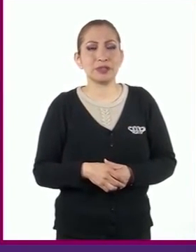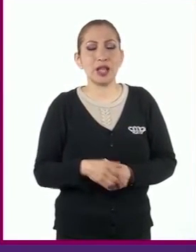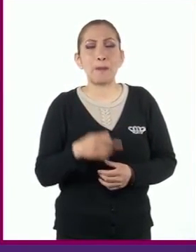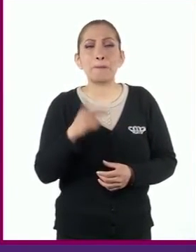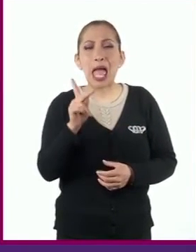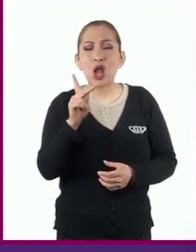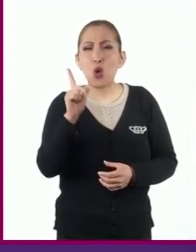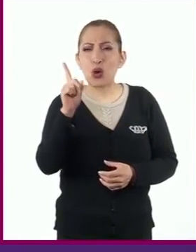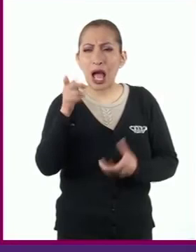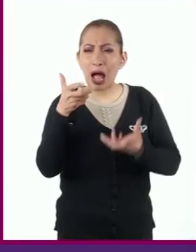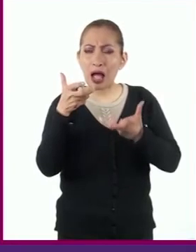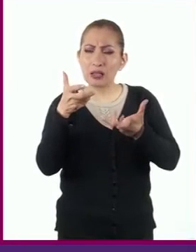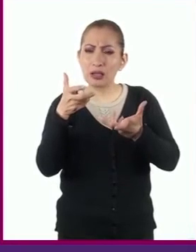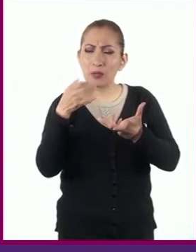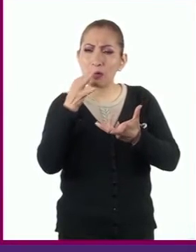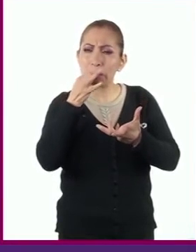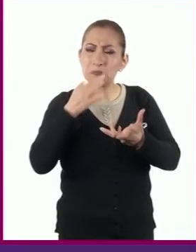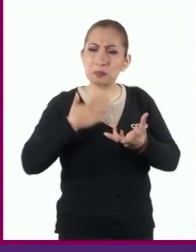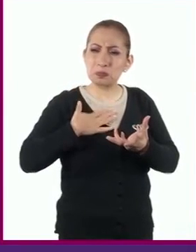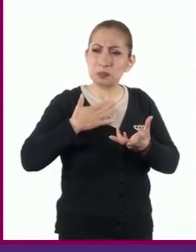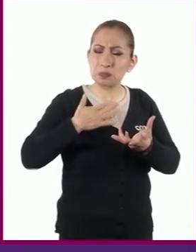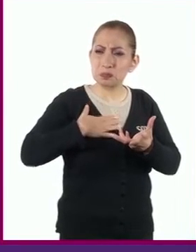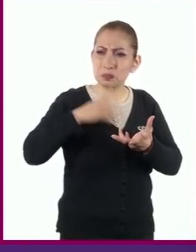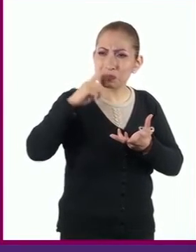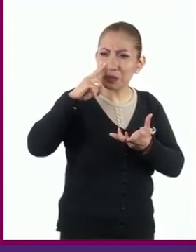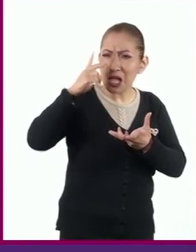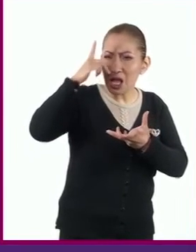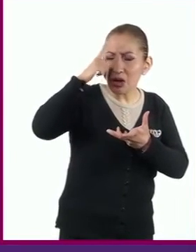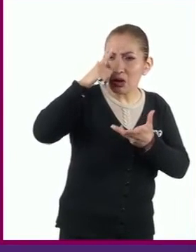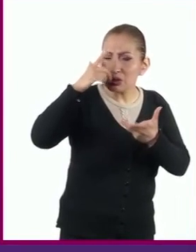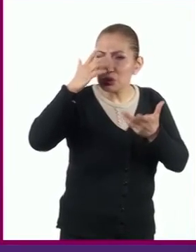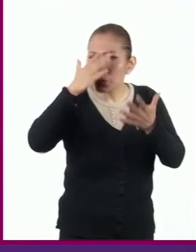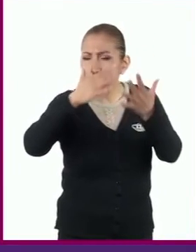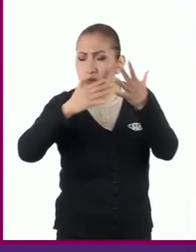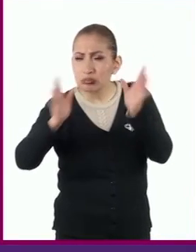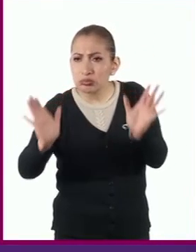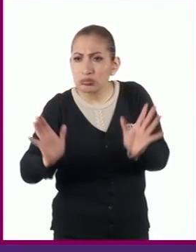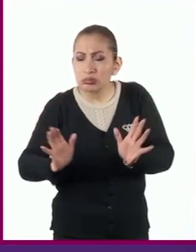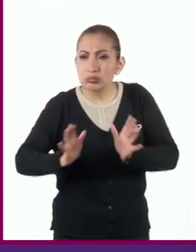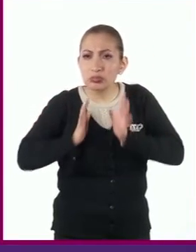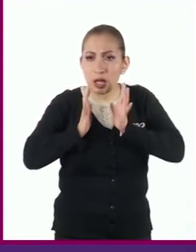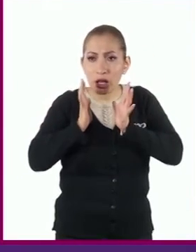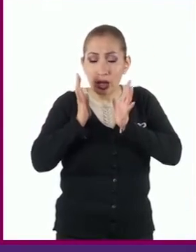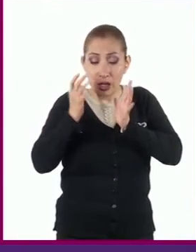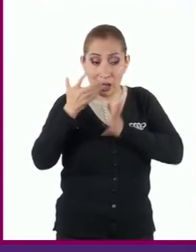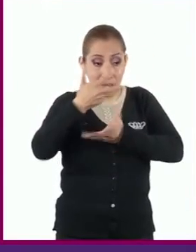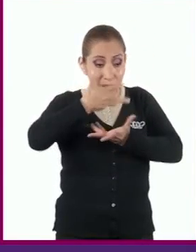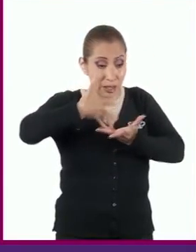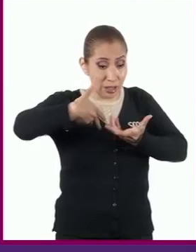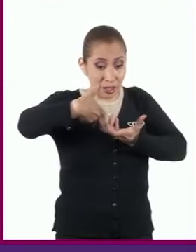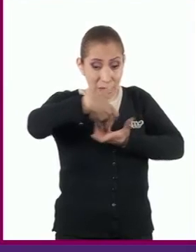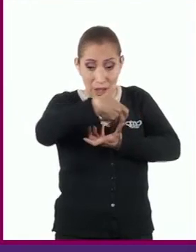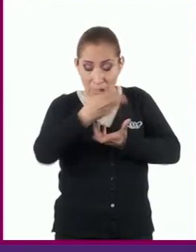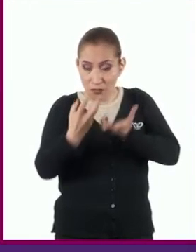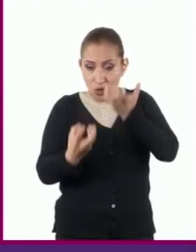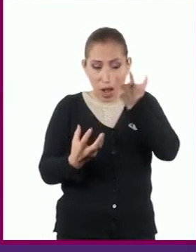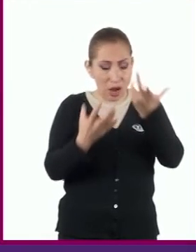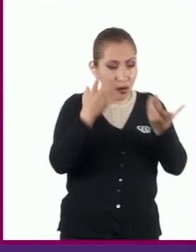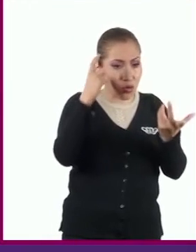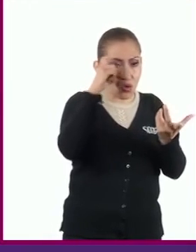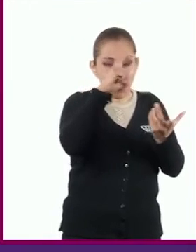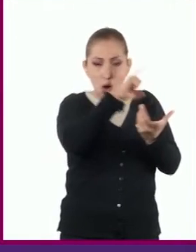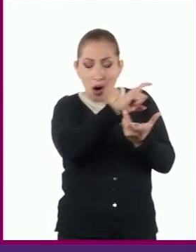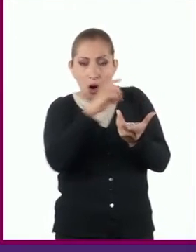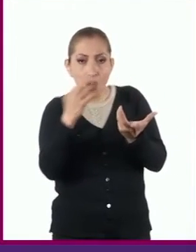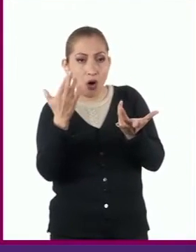Pero desde una calle me llamaba, desde las ramas de la noche. De pronto, entre los otros, entre fuegos violentos